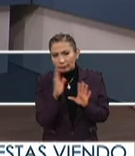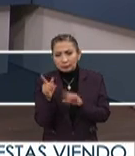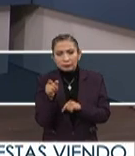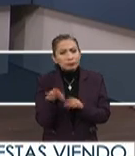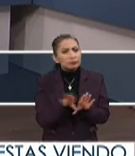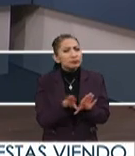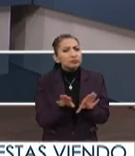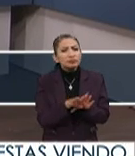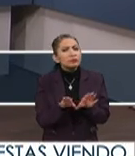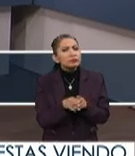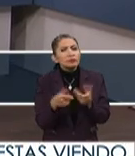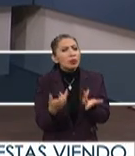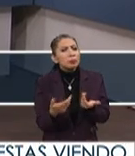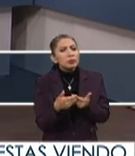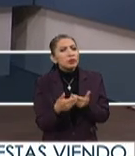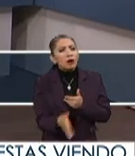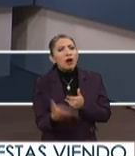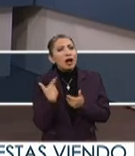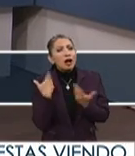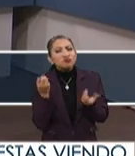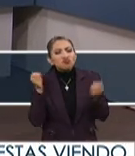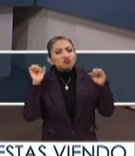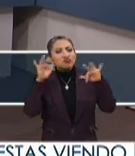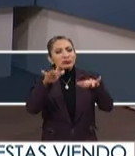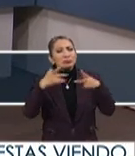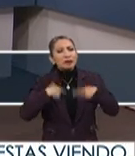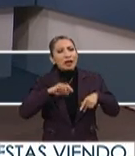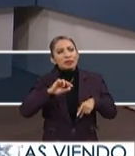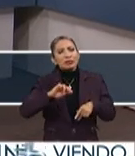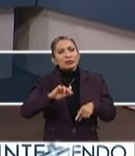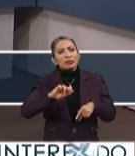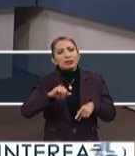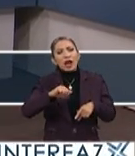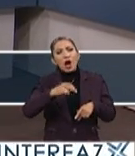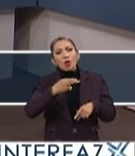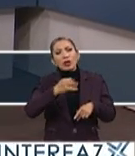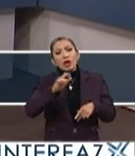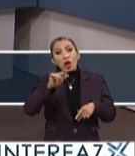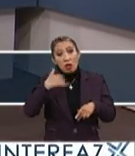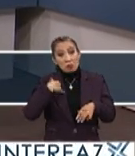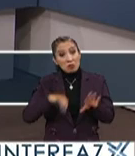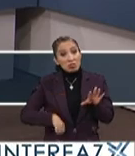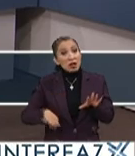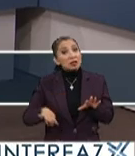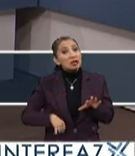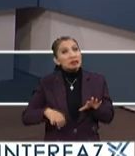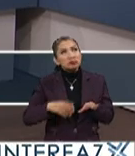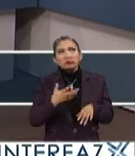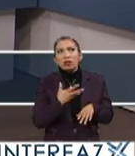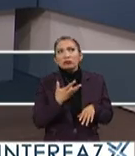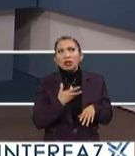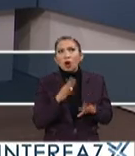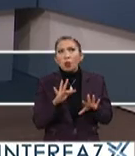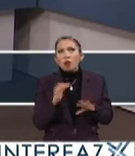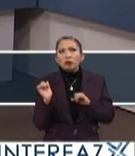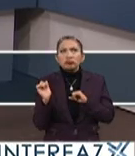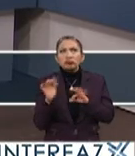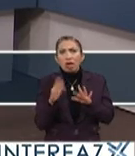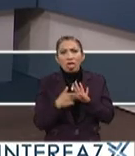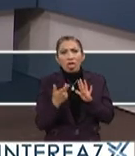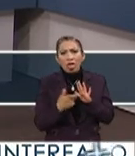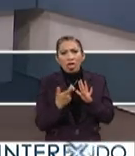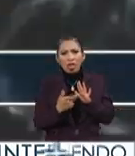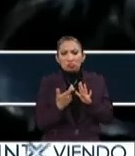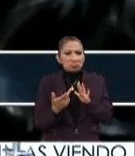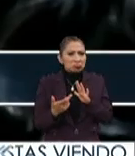va la afluencia para ver a Nahui-Olin, esta maravillosa mujer? Ha sido interesante, hemos tenido como una afluencia